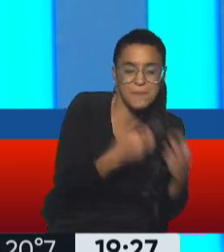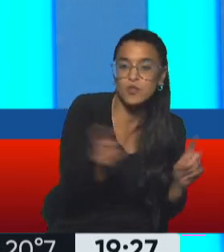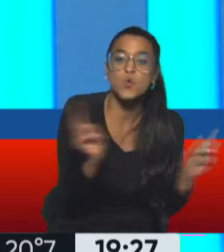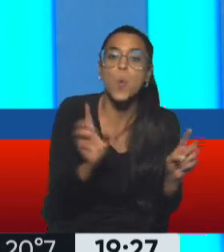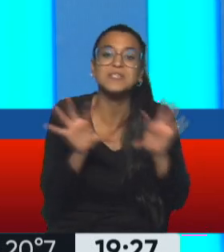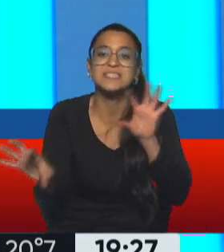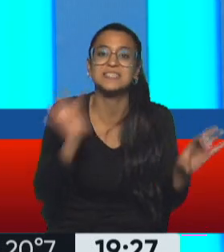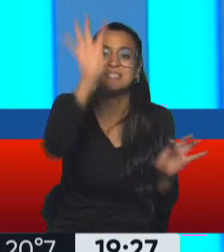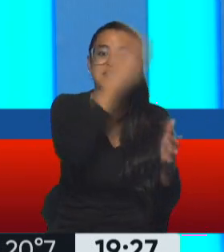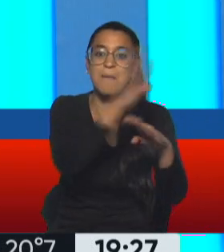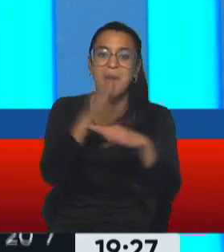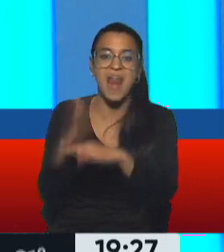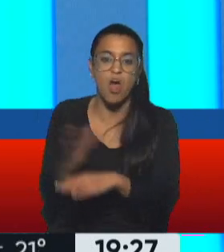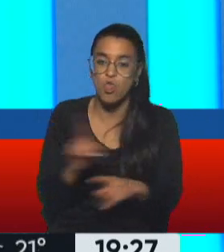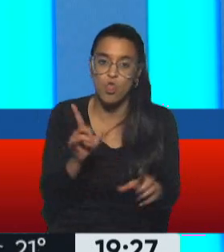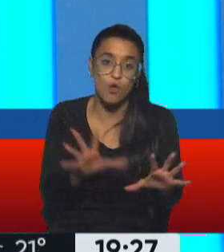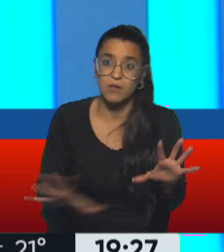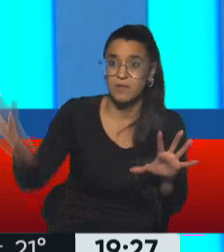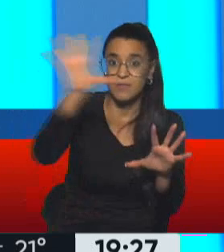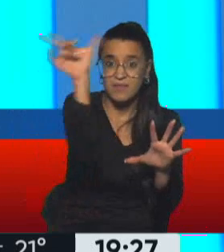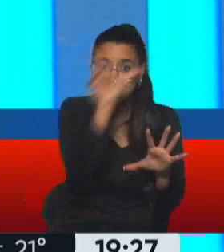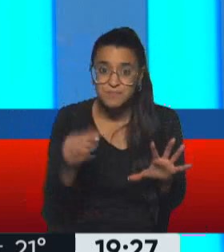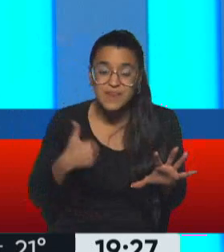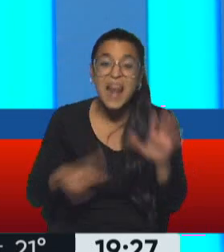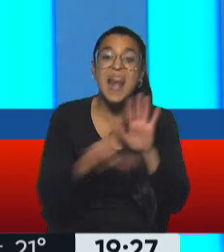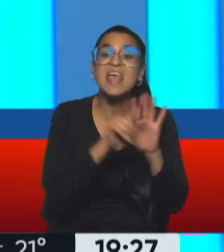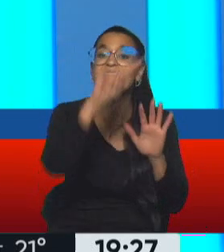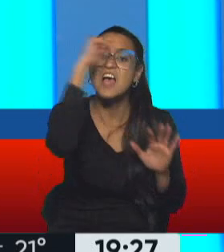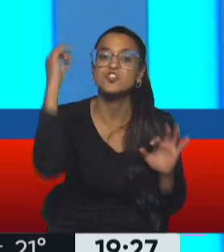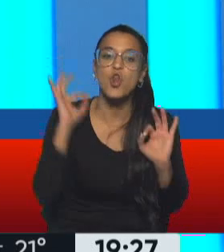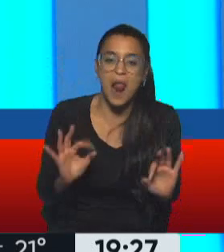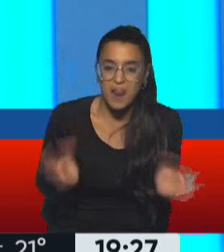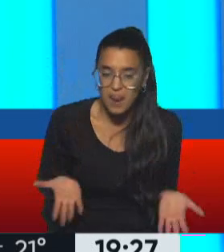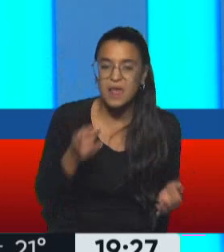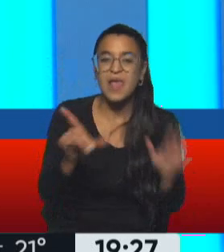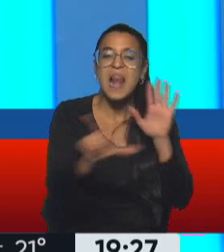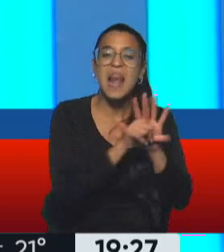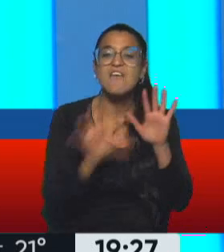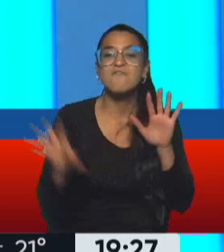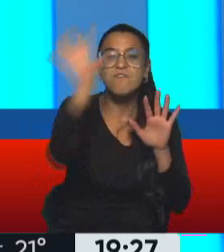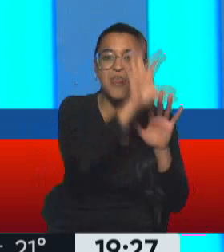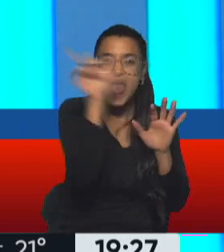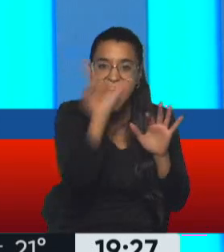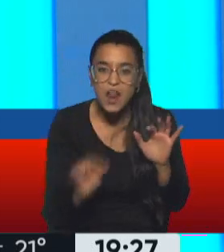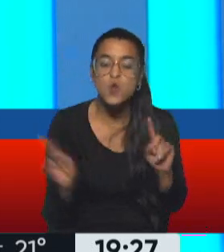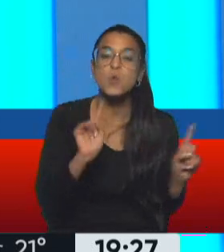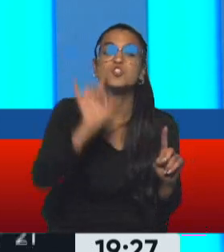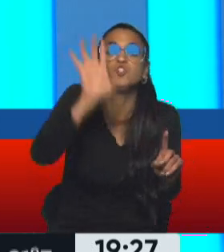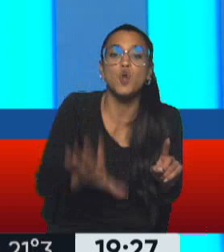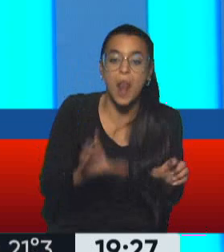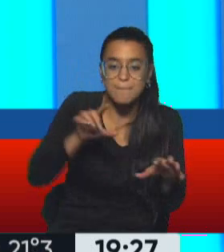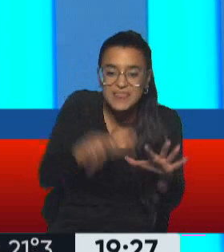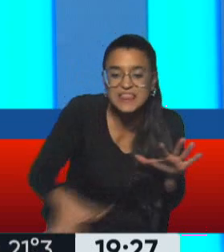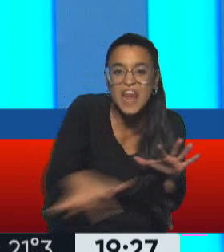estados separatistas, no son estados independientes. La ley tiene alcance nacional, es una ley federal, no es una ley que se aplica solamente en